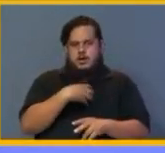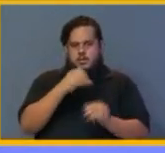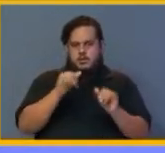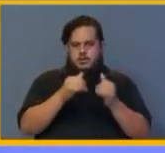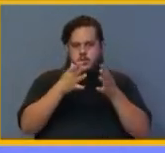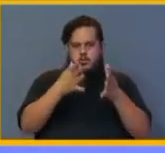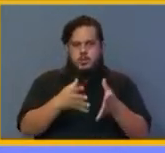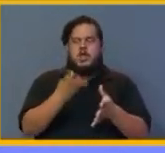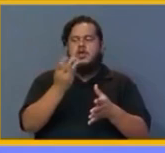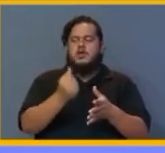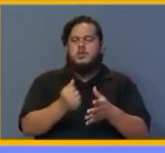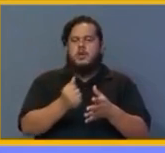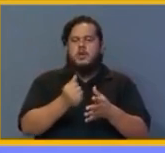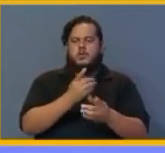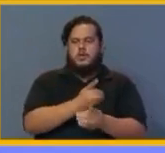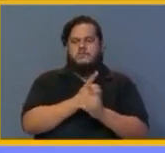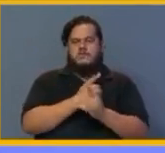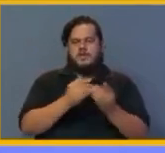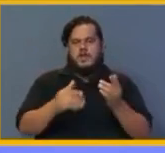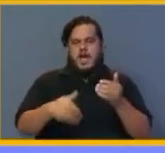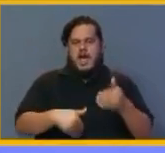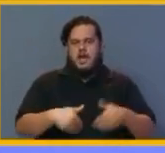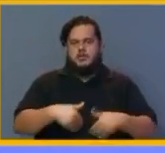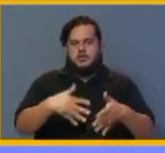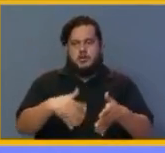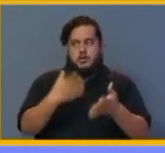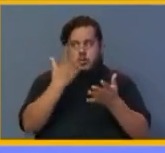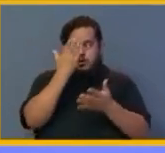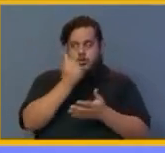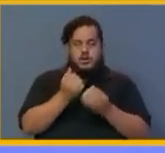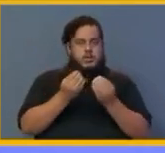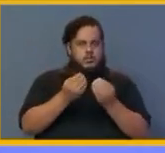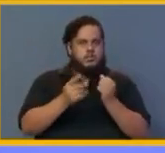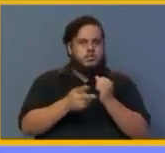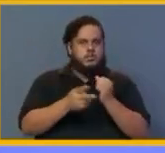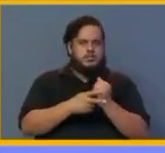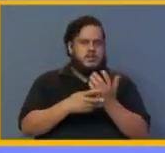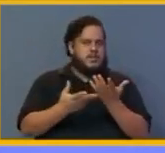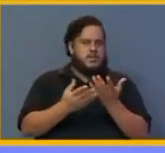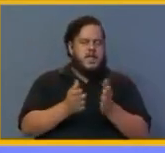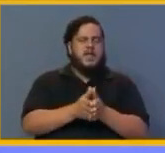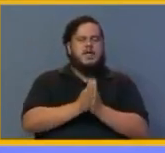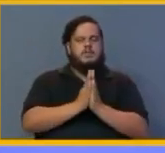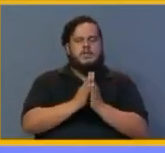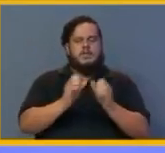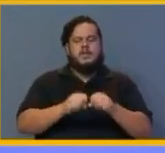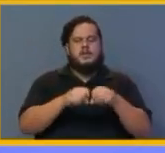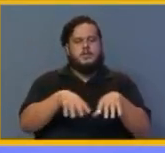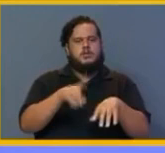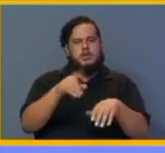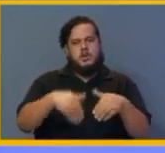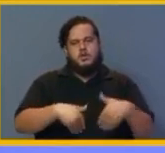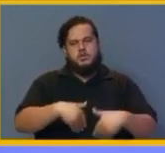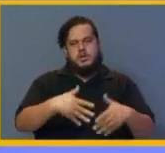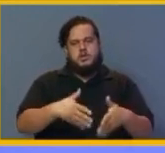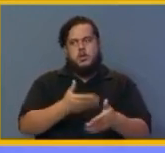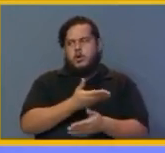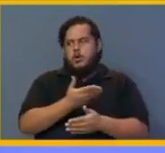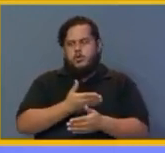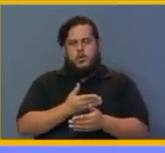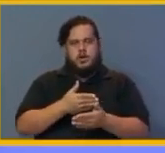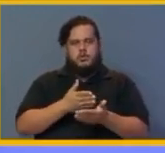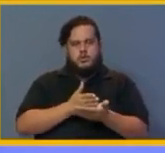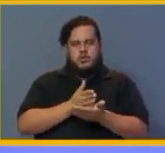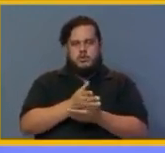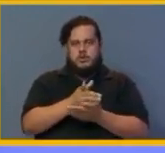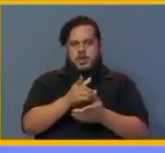técnicos, porque sabemos que muchas veces tienen razón los jugadores de pedir la destitución de un técnico cuando se cruza esa línea de respeto que habla justamente